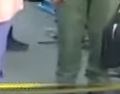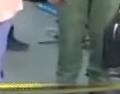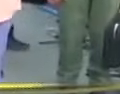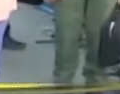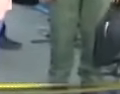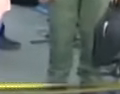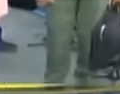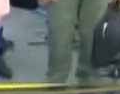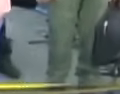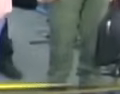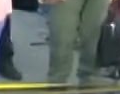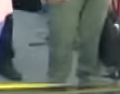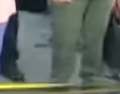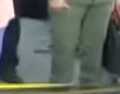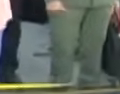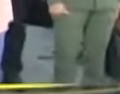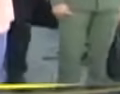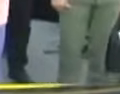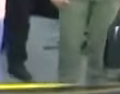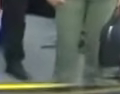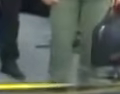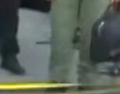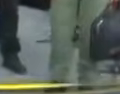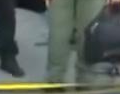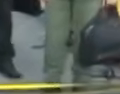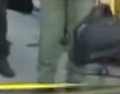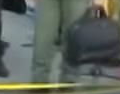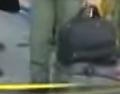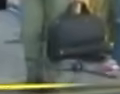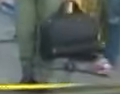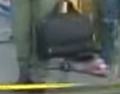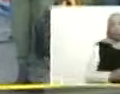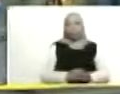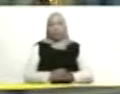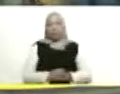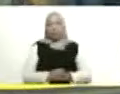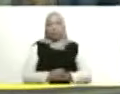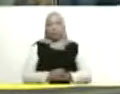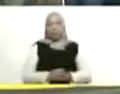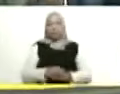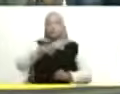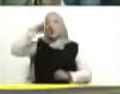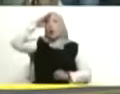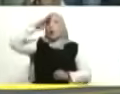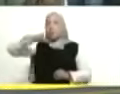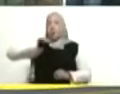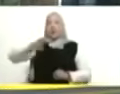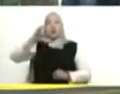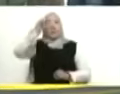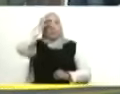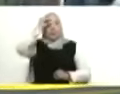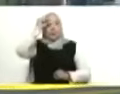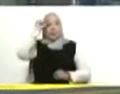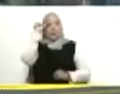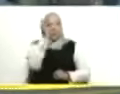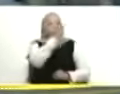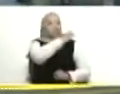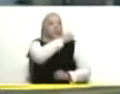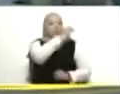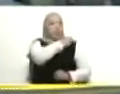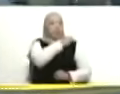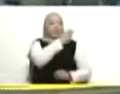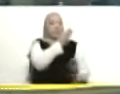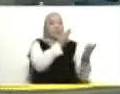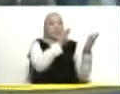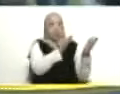exposición Fuerza Armada Nacional Bolivariana, Poder Militar de la Patria. Muchas gracias, mi comandante en jefe. Bienvenido a esta